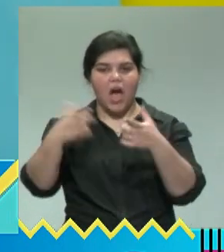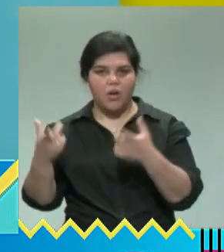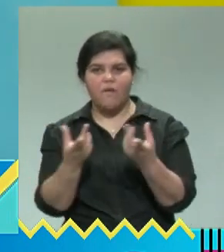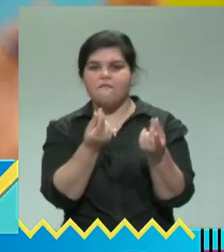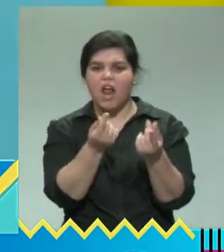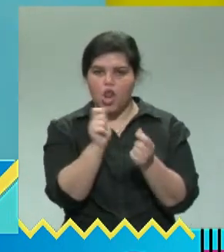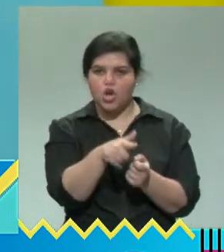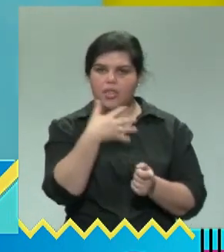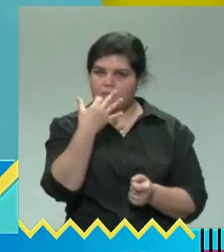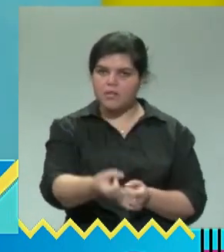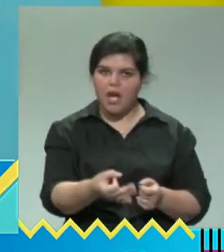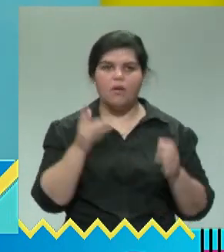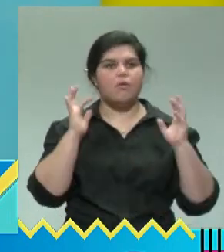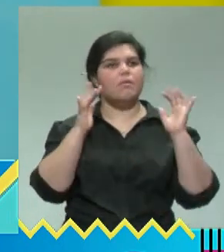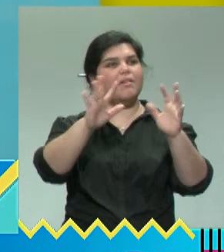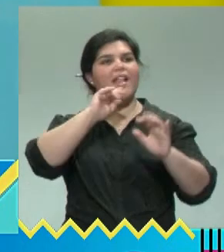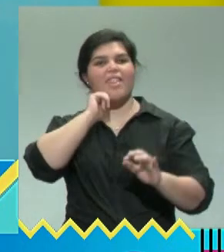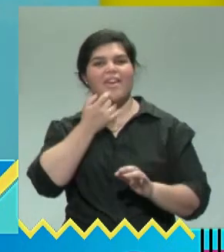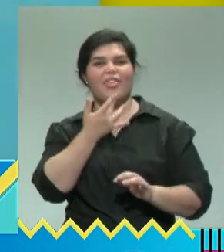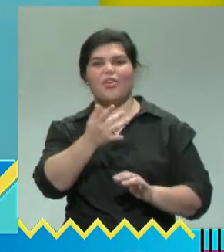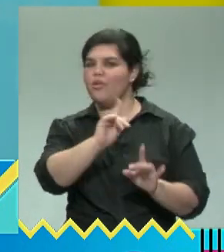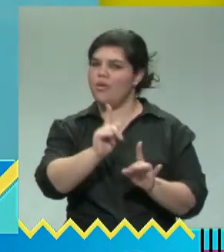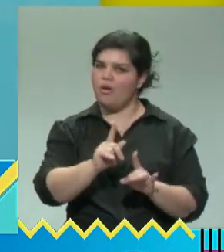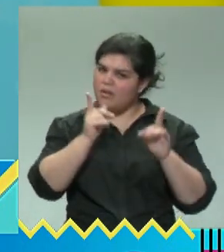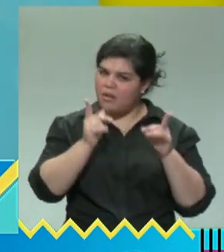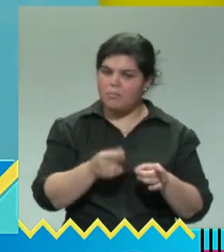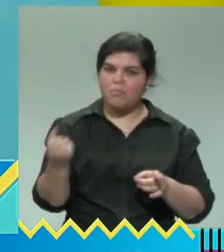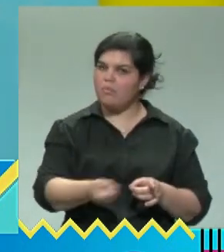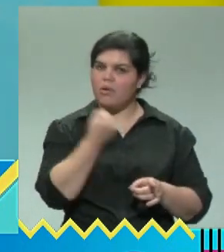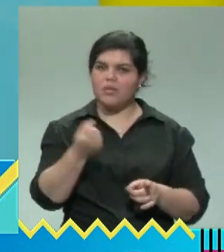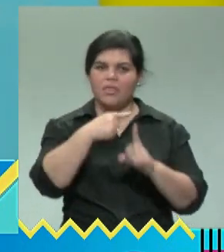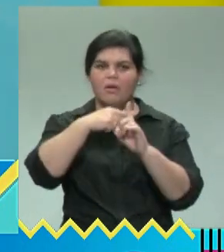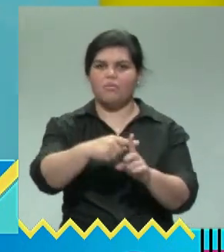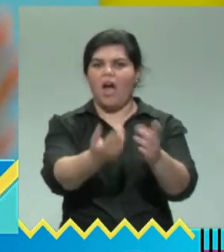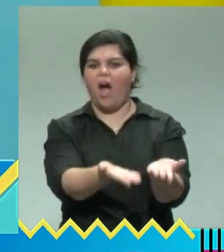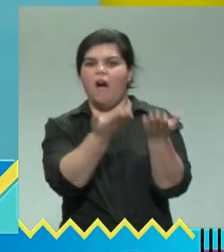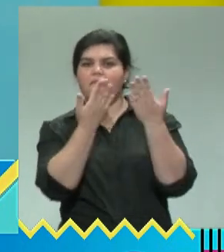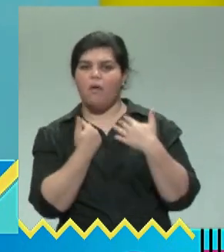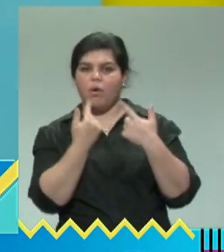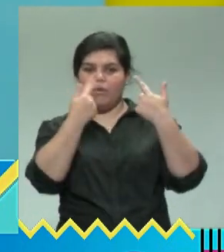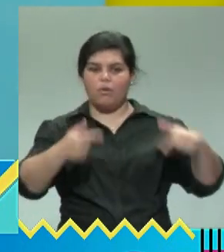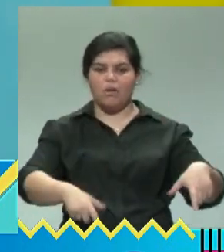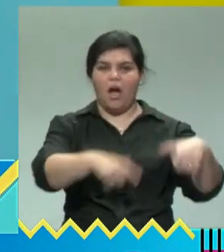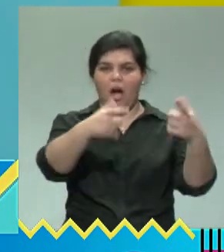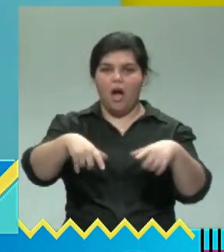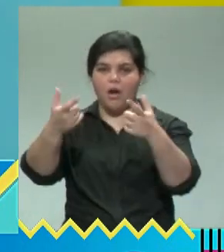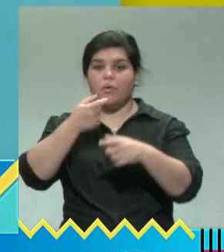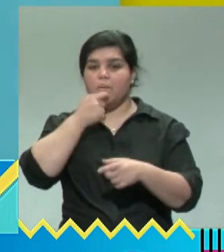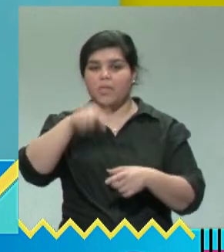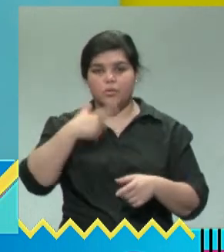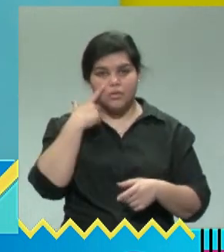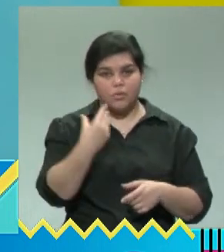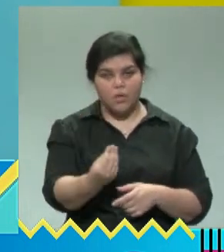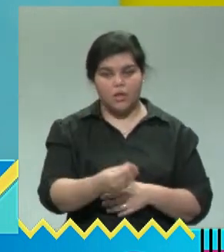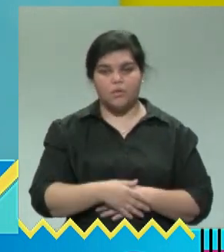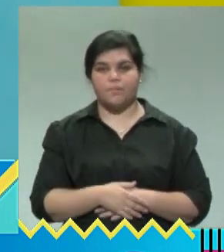que simplemente adorna el paisaje, sino entendiendo el aporte que hace de diferentes maneras a la ciudadanía de Mendoza y, por supuesto,